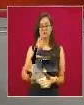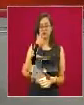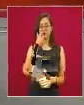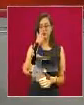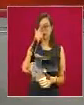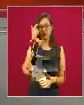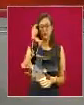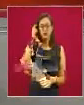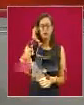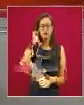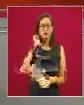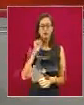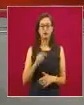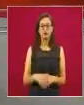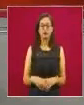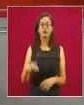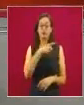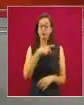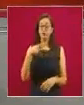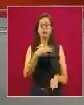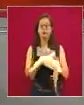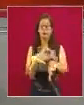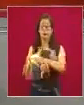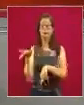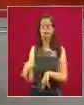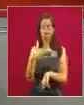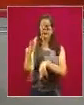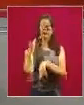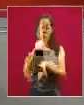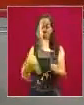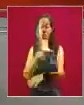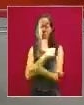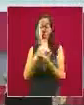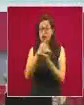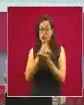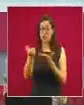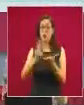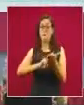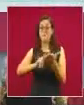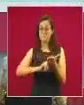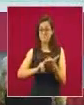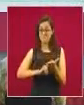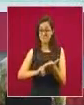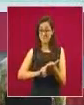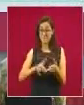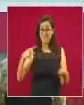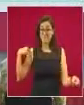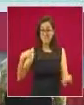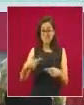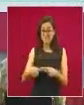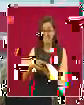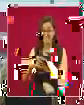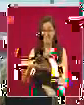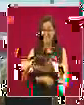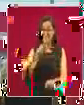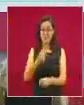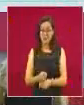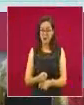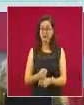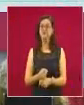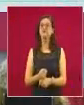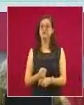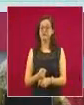Aquí es básicamente para recordar a la gente que en el caso de los créditos verdes se hizo para este año un incremento